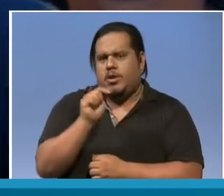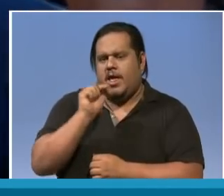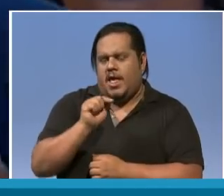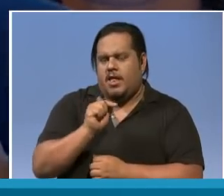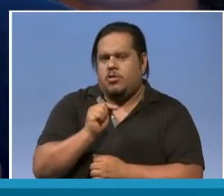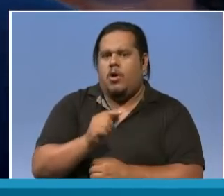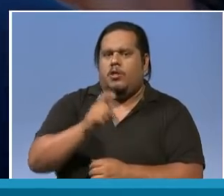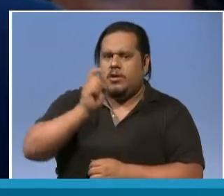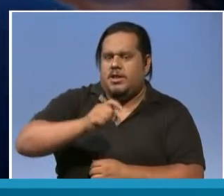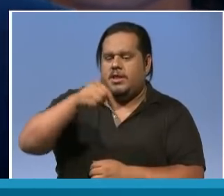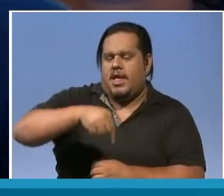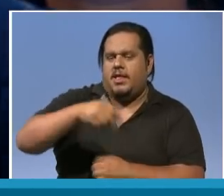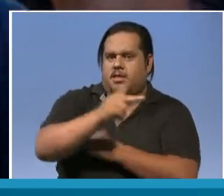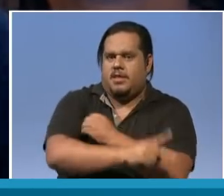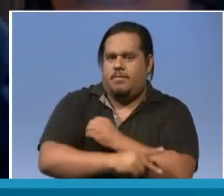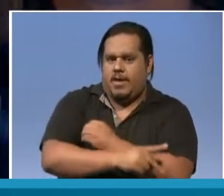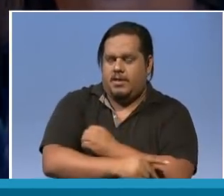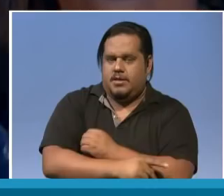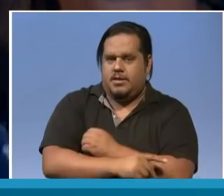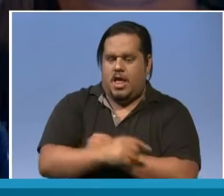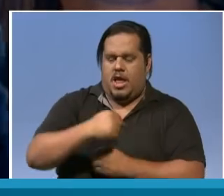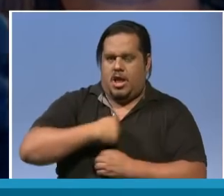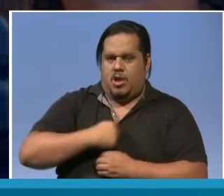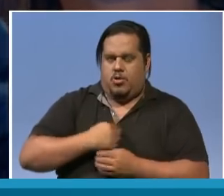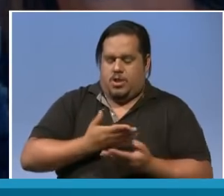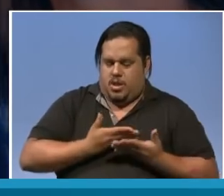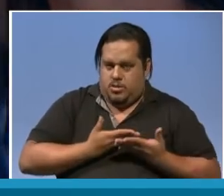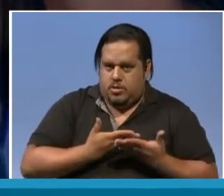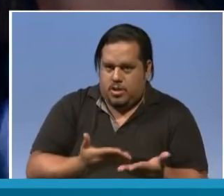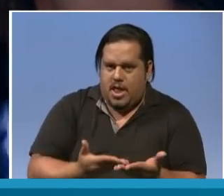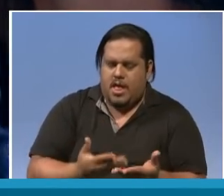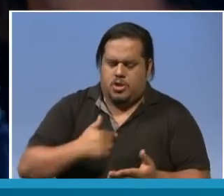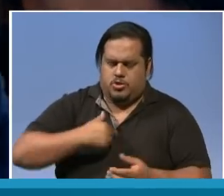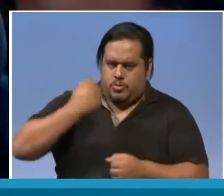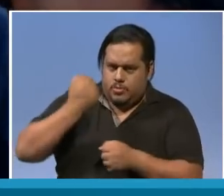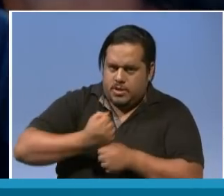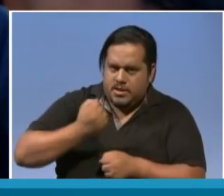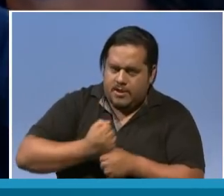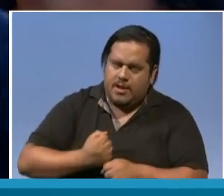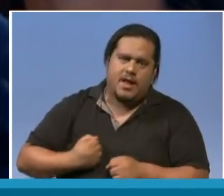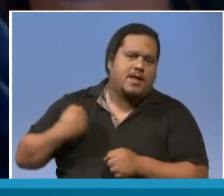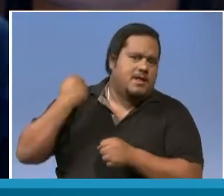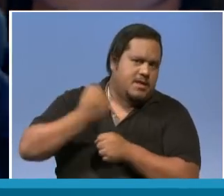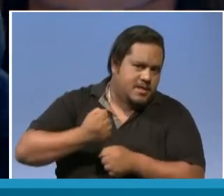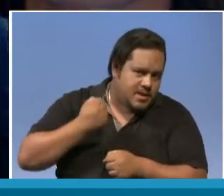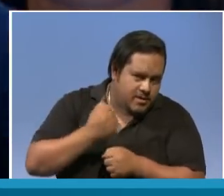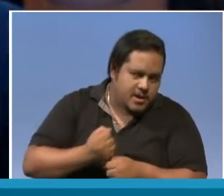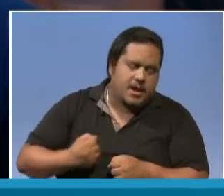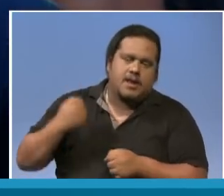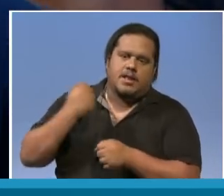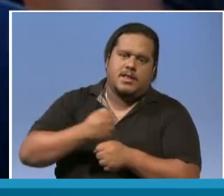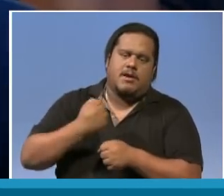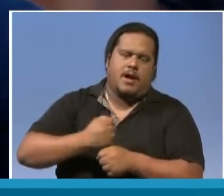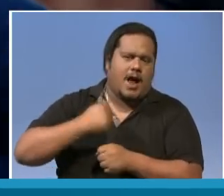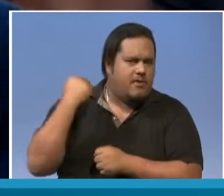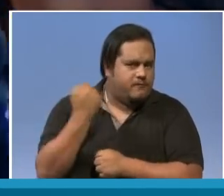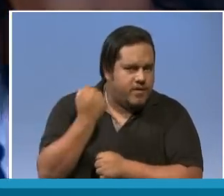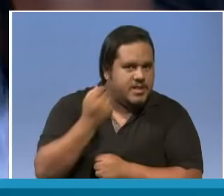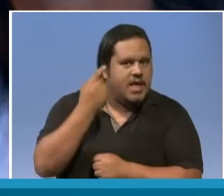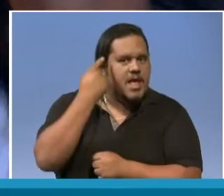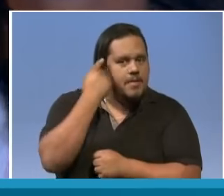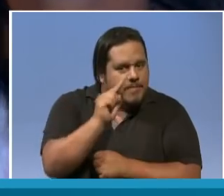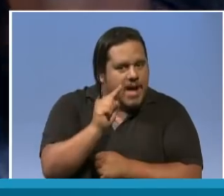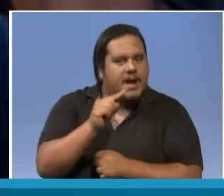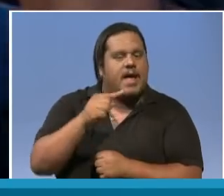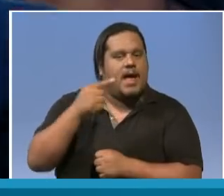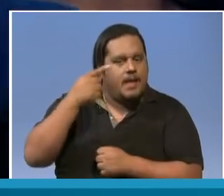merece este país. Y lo que ofrezco es trabajar y trabajar y trabajar duro para y